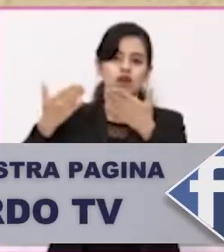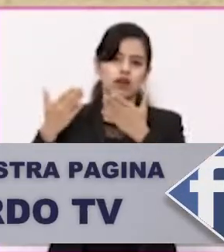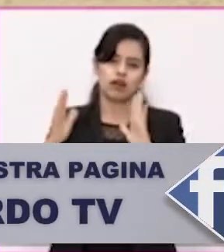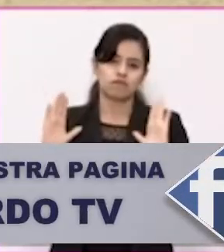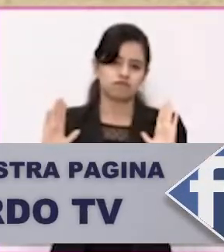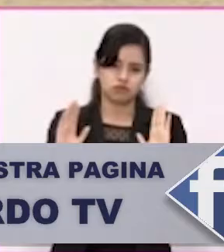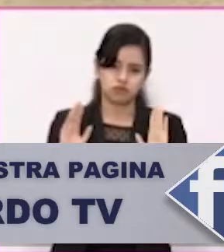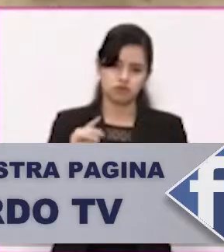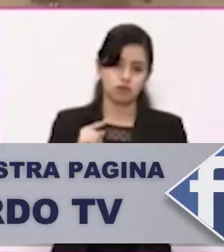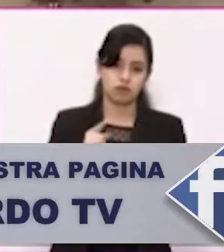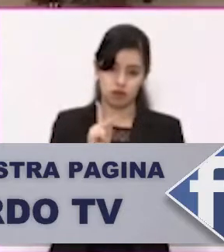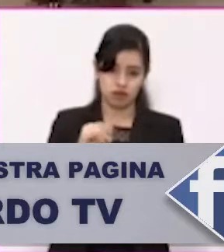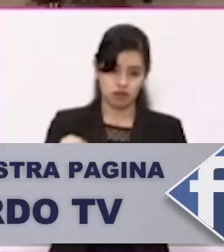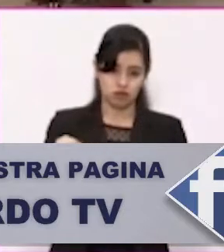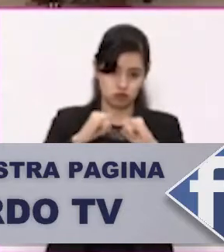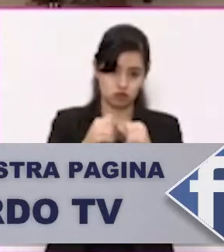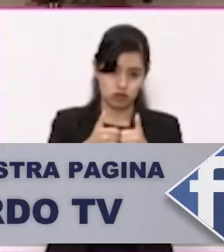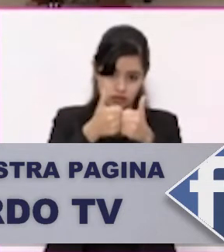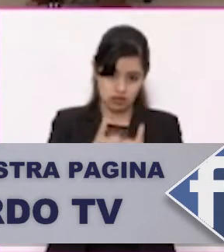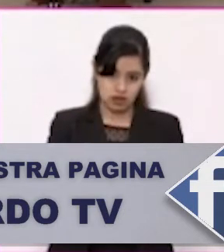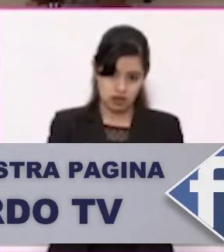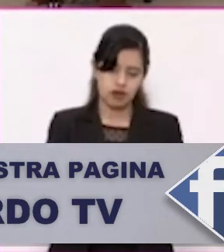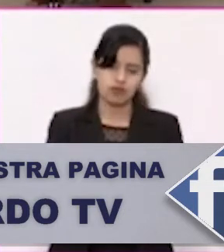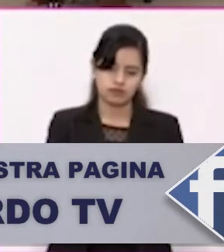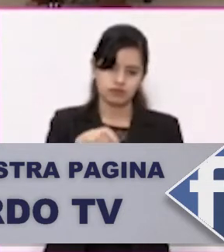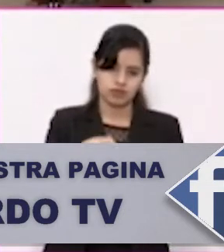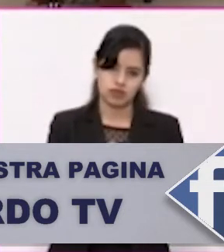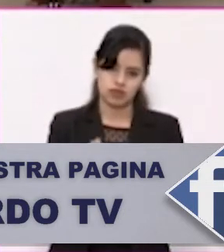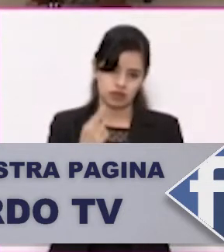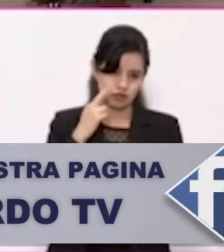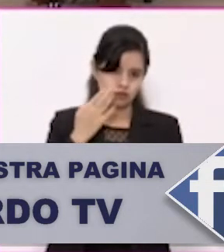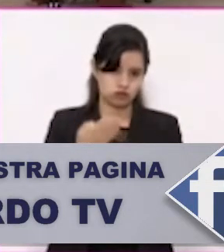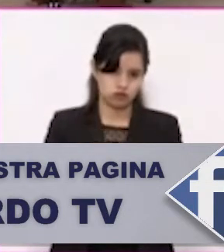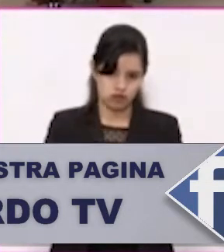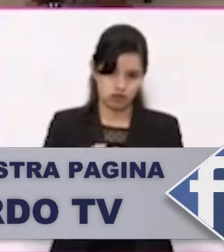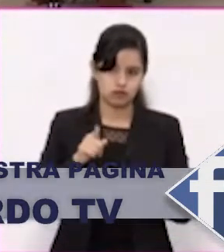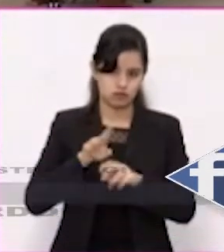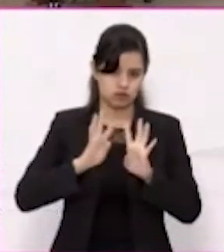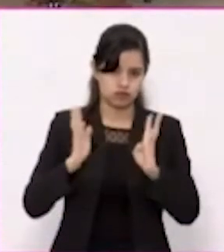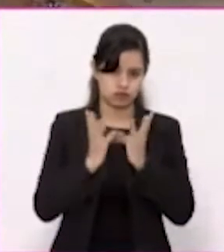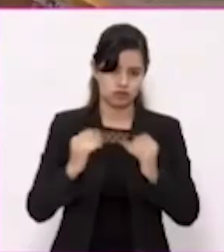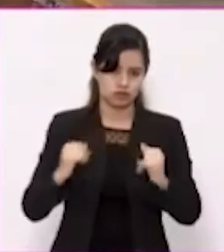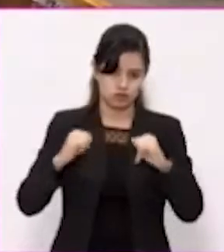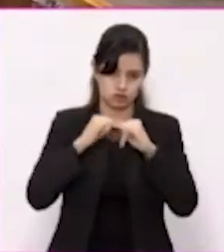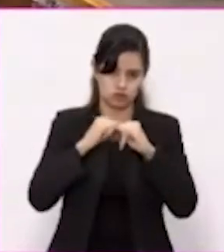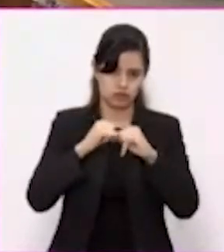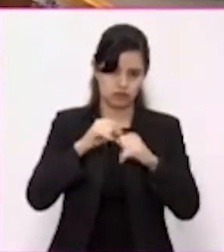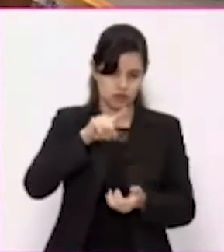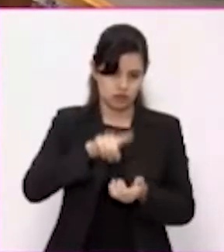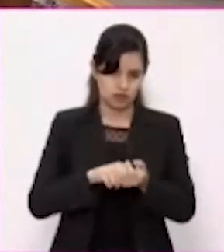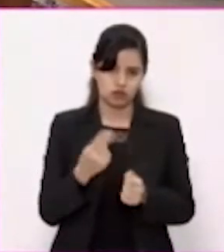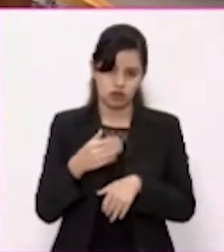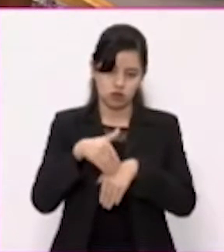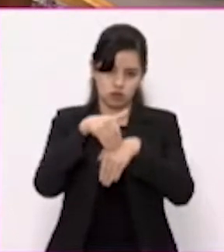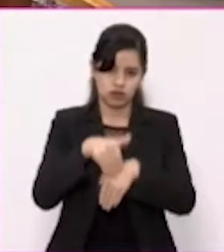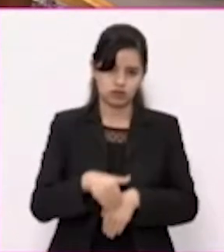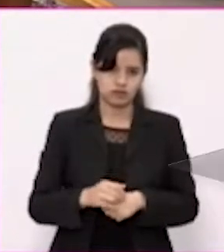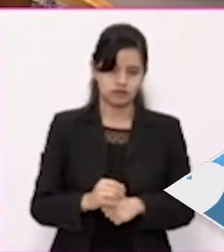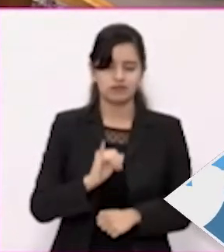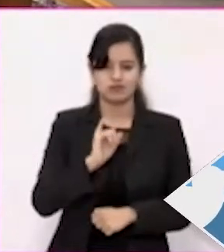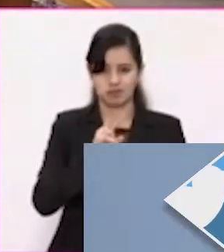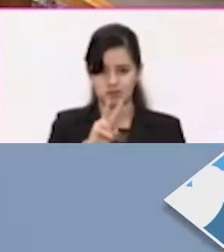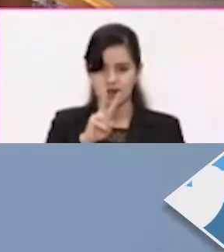tiene competencia, pero en las instalaciones del instituto, que responsablemente, como miembros de esta institución, nos ciñamos a las mismas. Es cierto